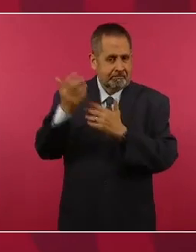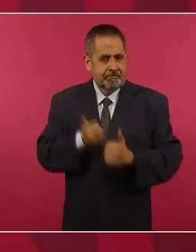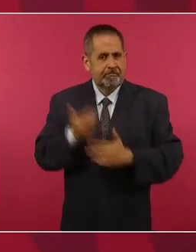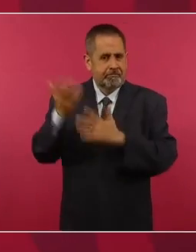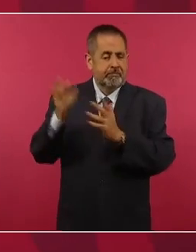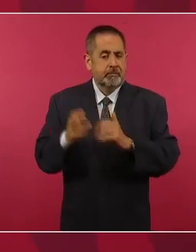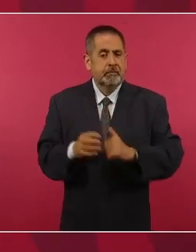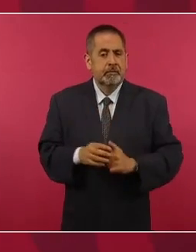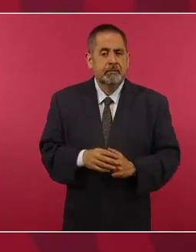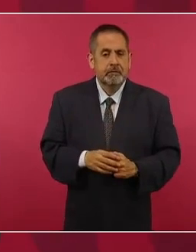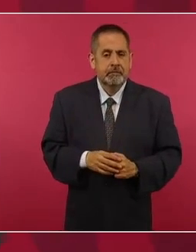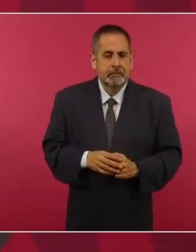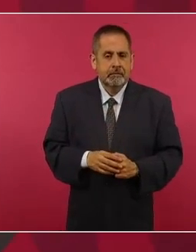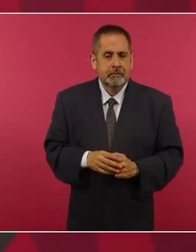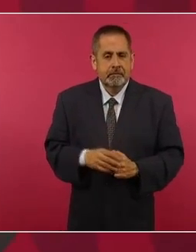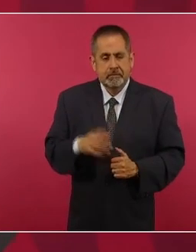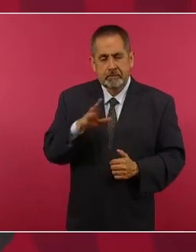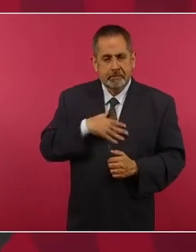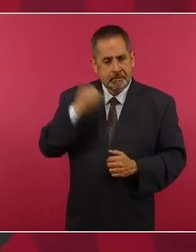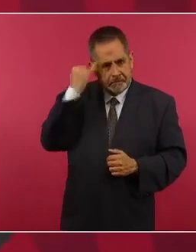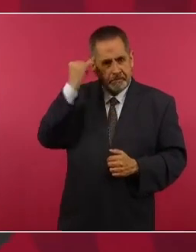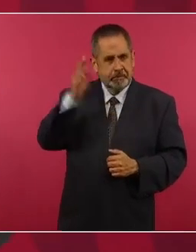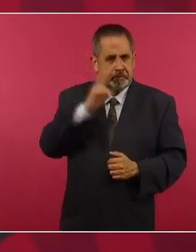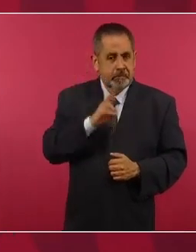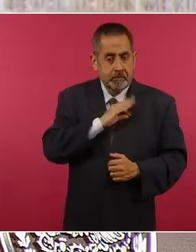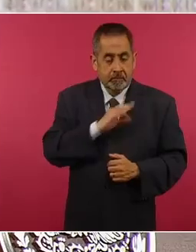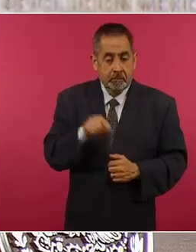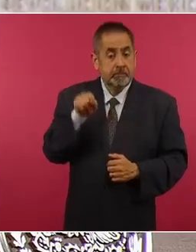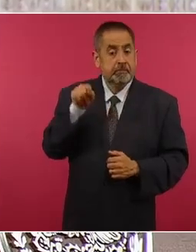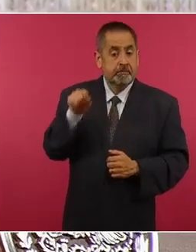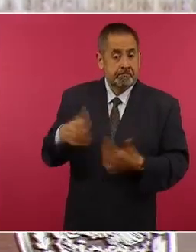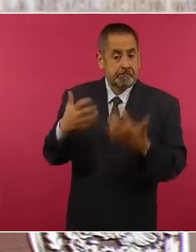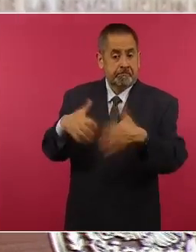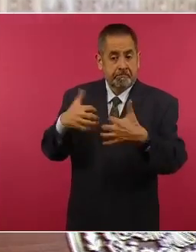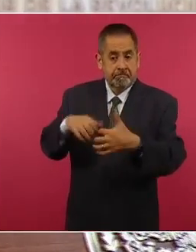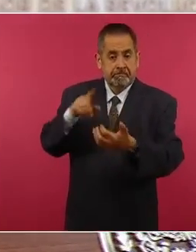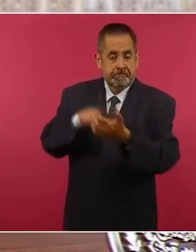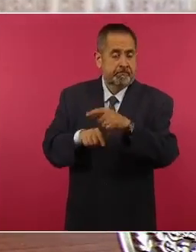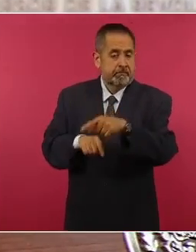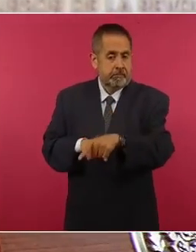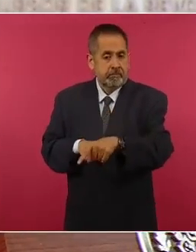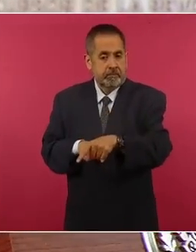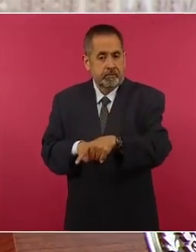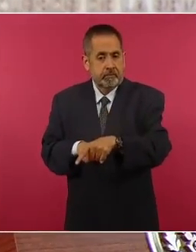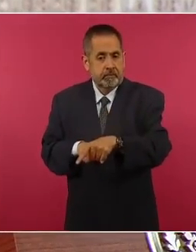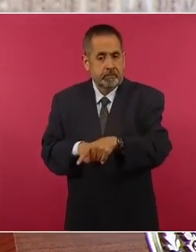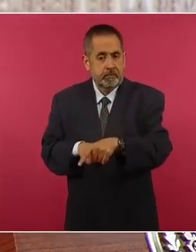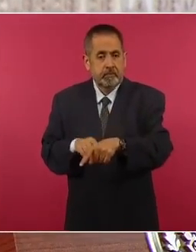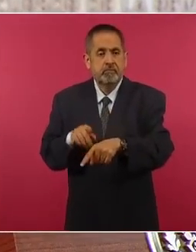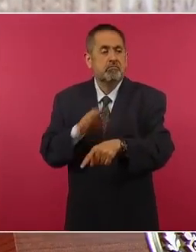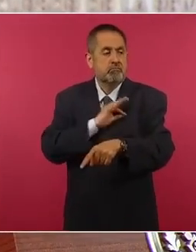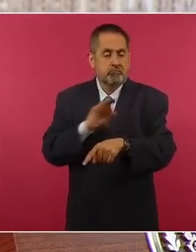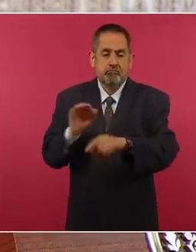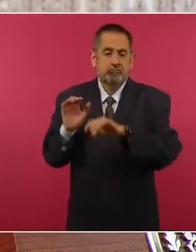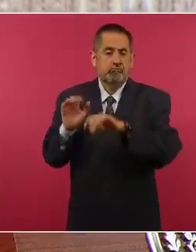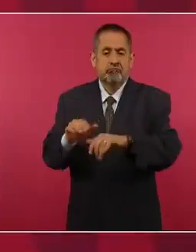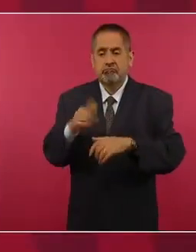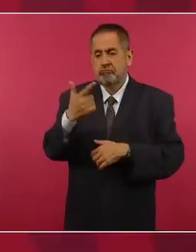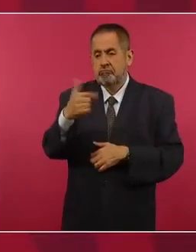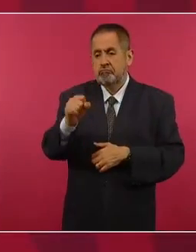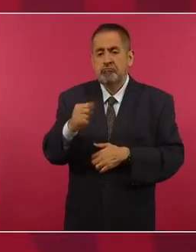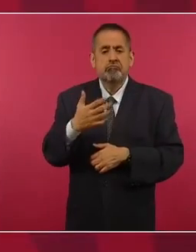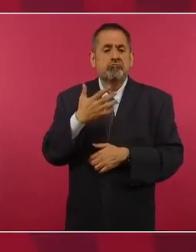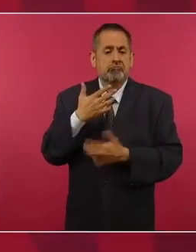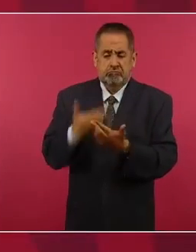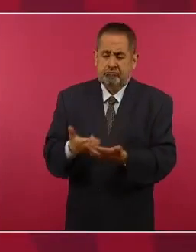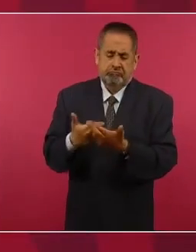se tiene esa posibilidad. Esta planta va a tener garantizado gas natural,